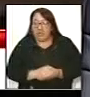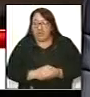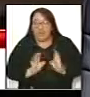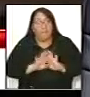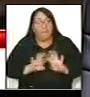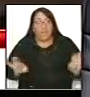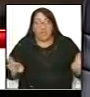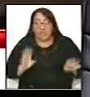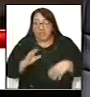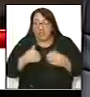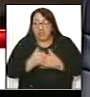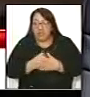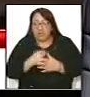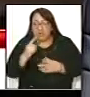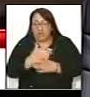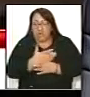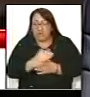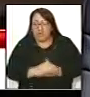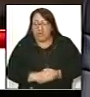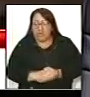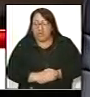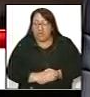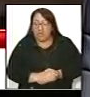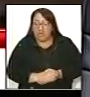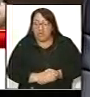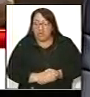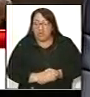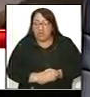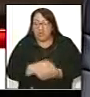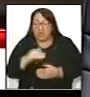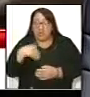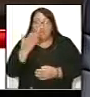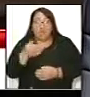allá que no la comparto.